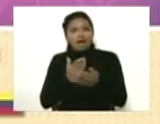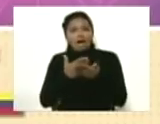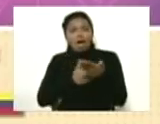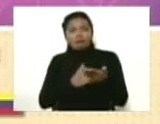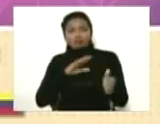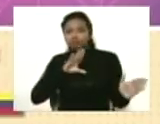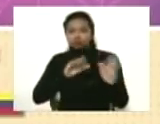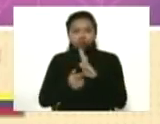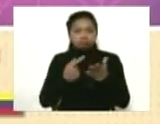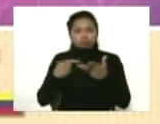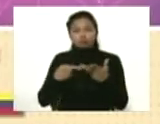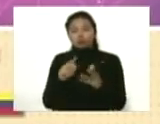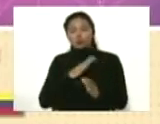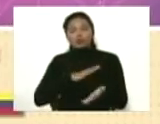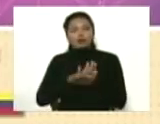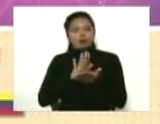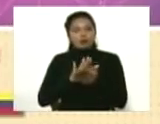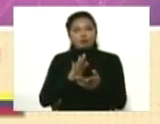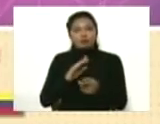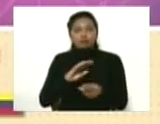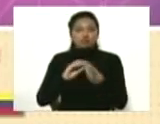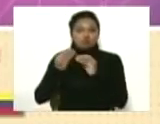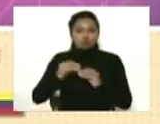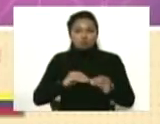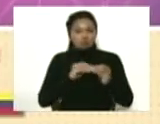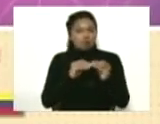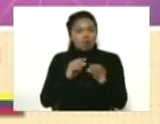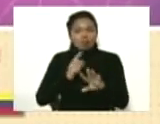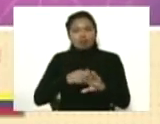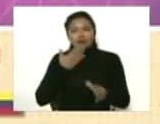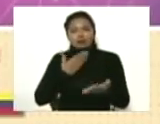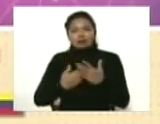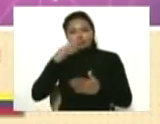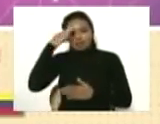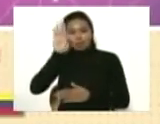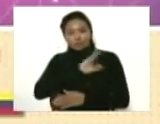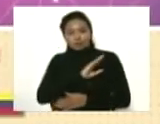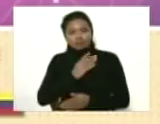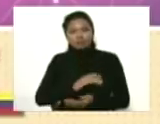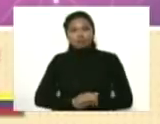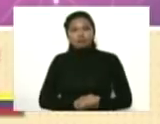pasando antes. Todo eso se corrigió gracias a la milicia.